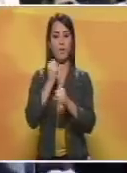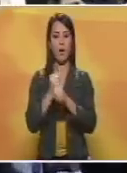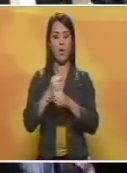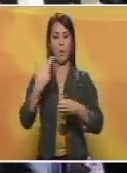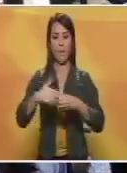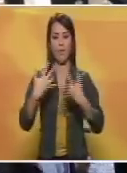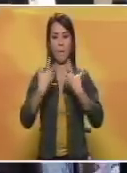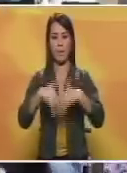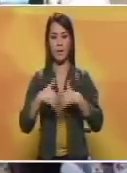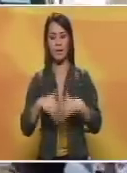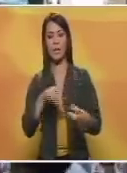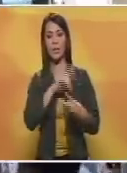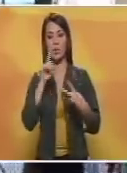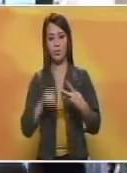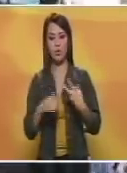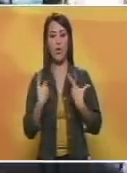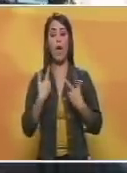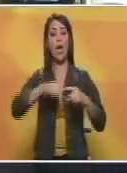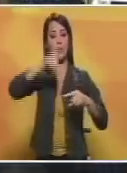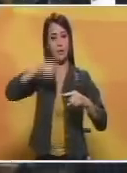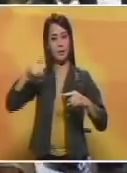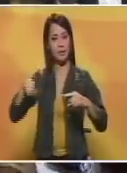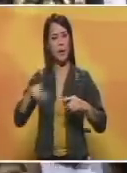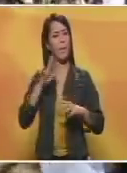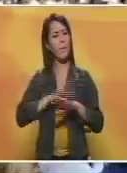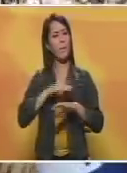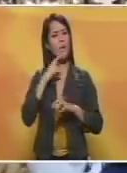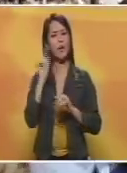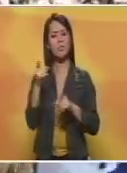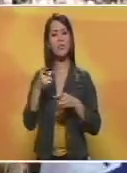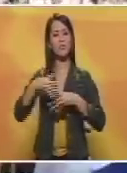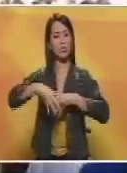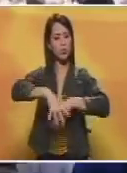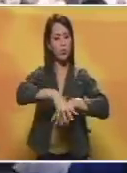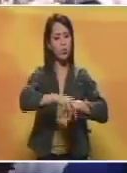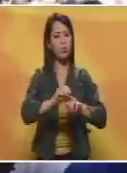también porque yo también